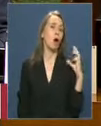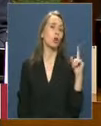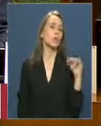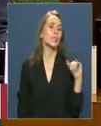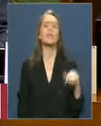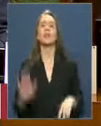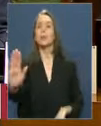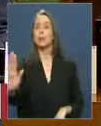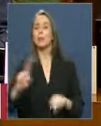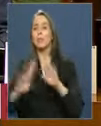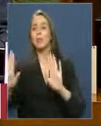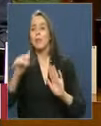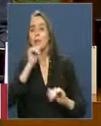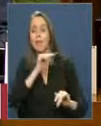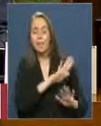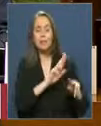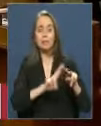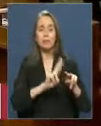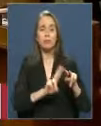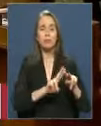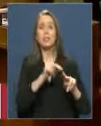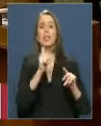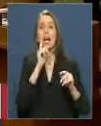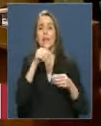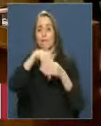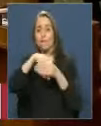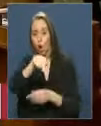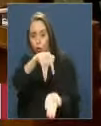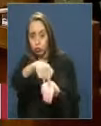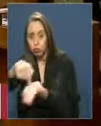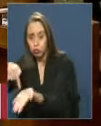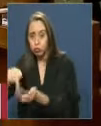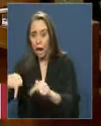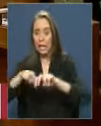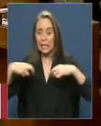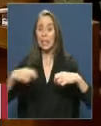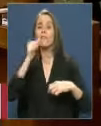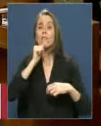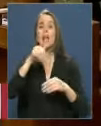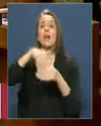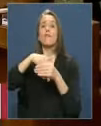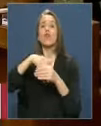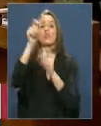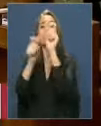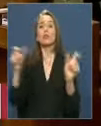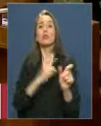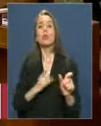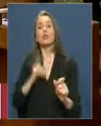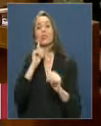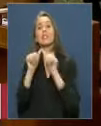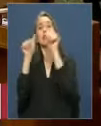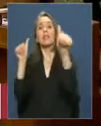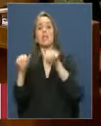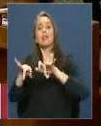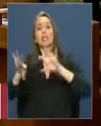Tranquilo, tranquilo. Si vamos, estamos viendo los telemáticos. Tranquilo, tranquilo. Estamos registrando todas las votaciones telemáticas. ¿Está